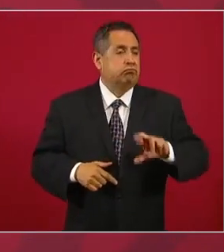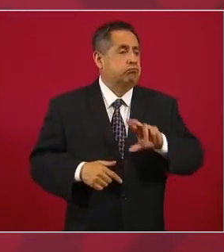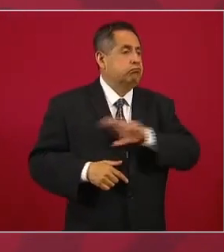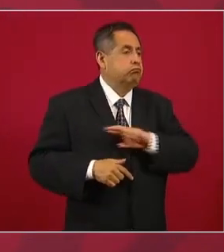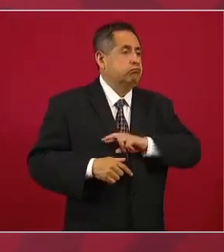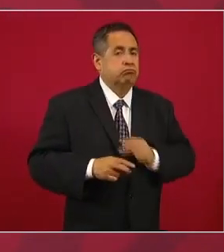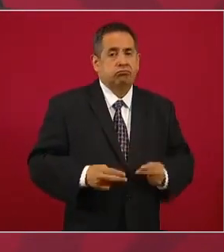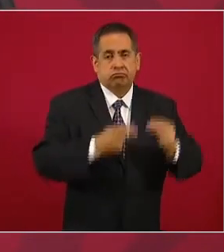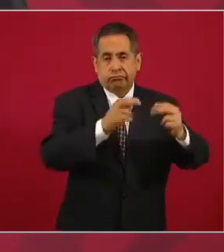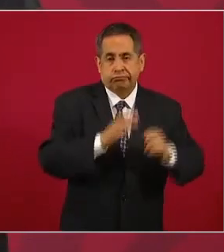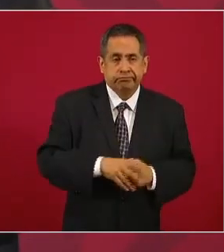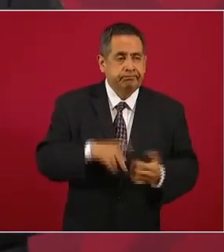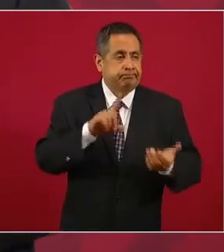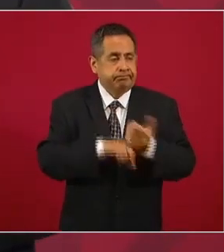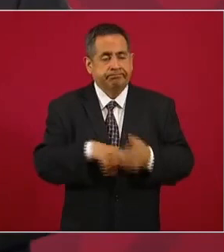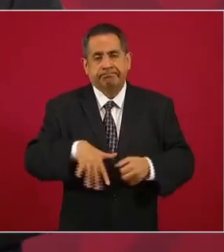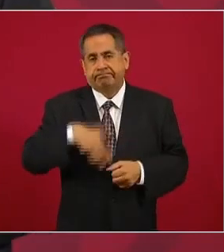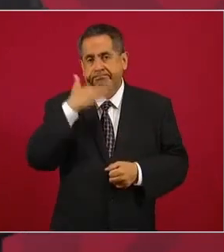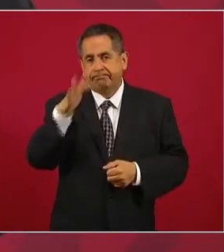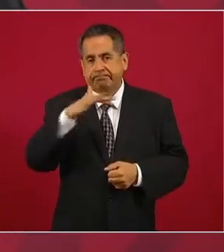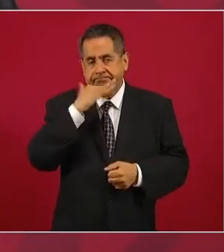corrupción generalizada,